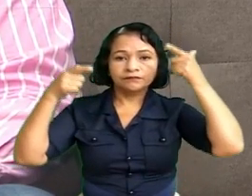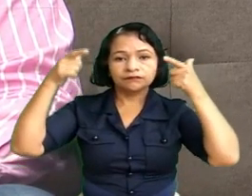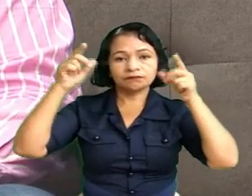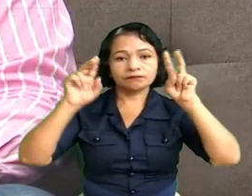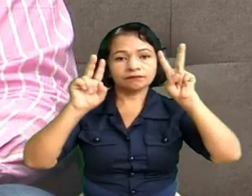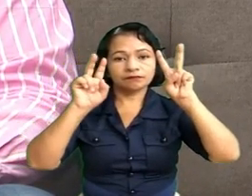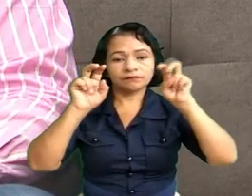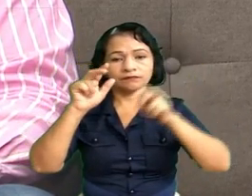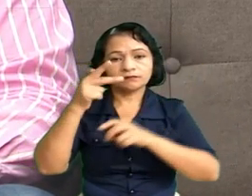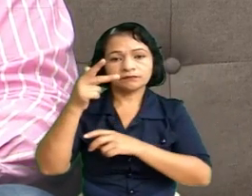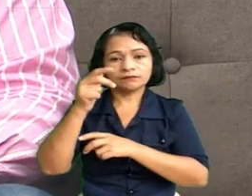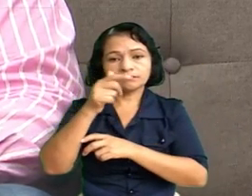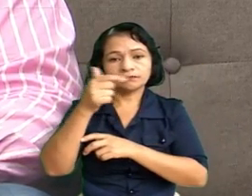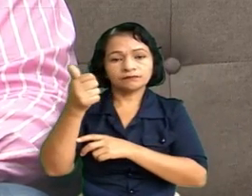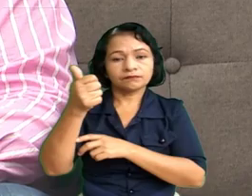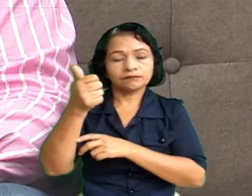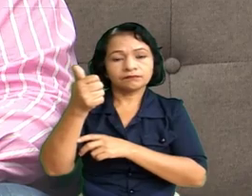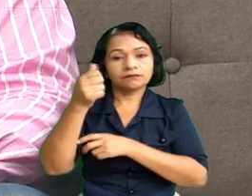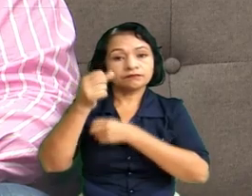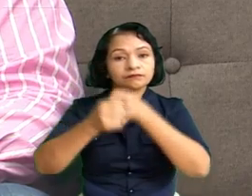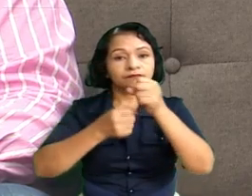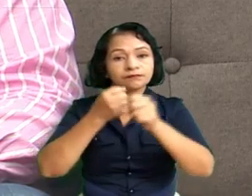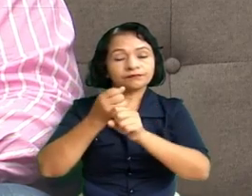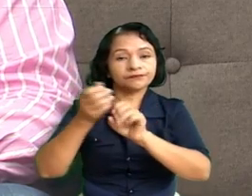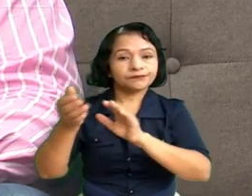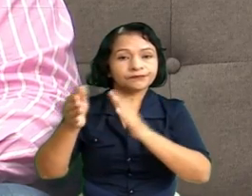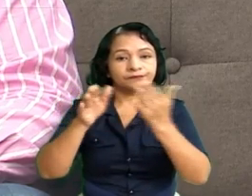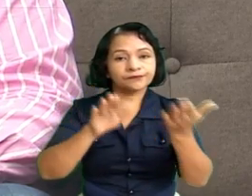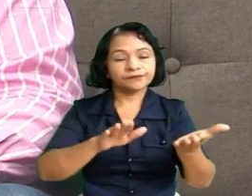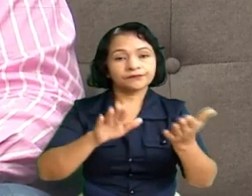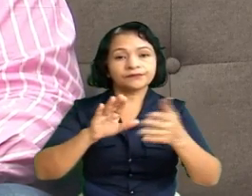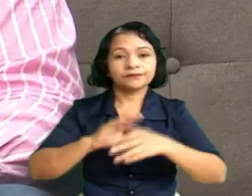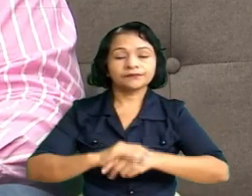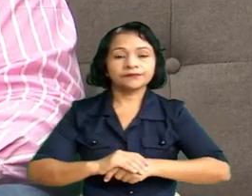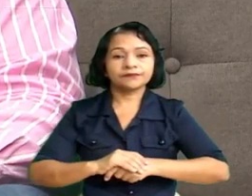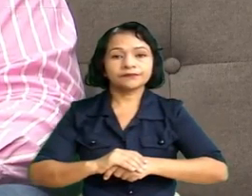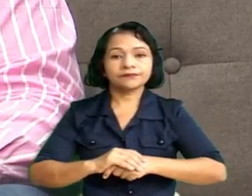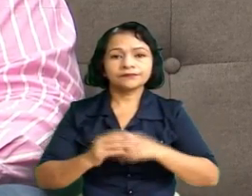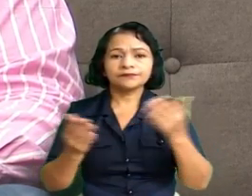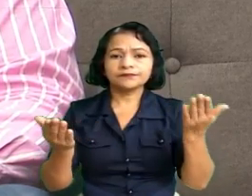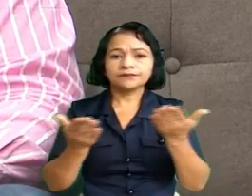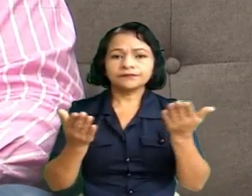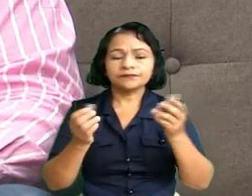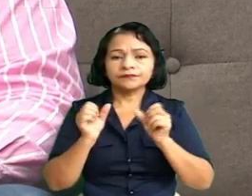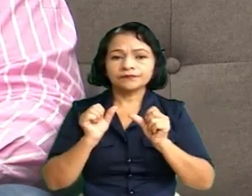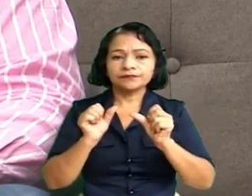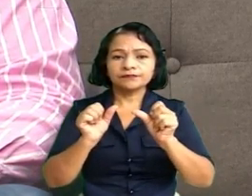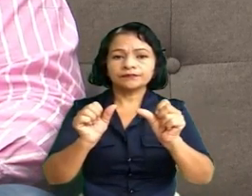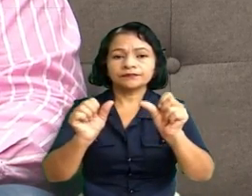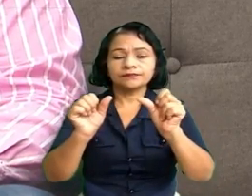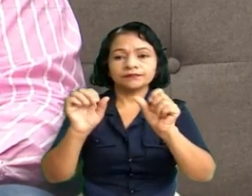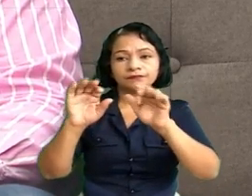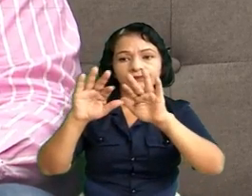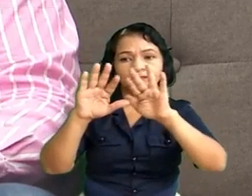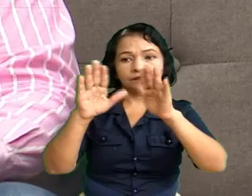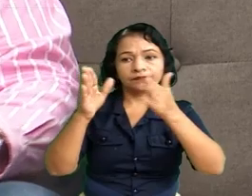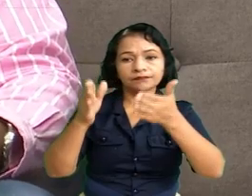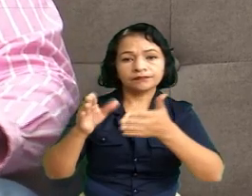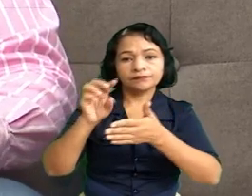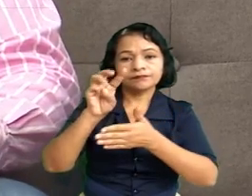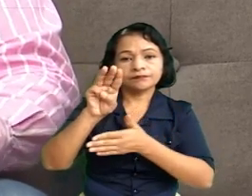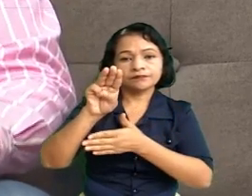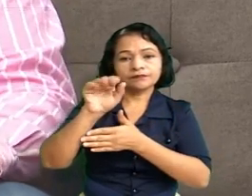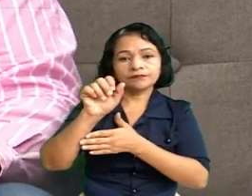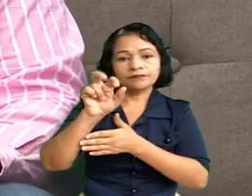su 86 aniversario de su tránsito a la inmortalidad. Pues continuamos con nuestra compañera Maritza Espinales,